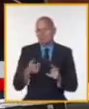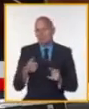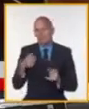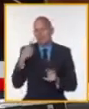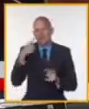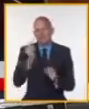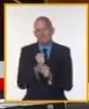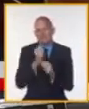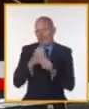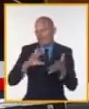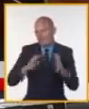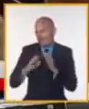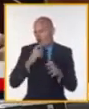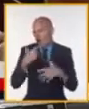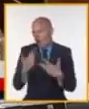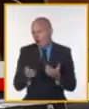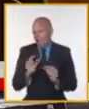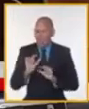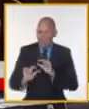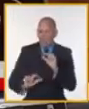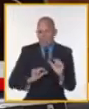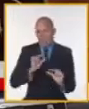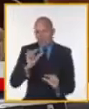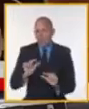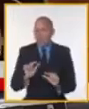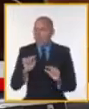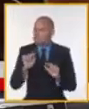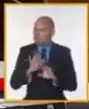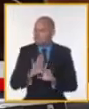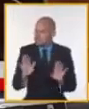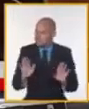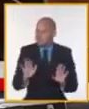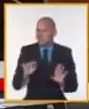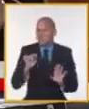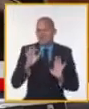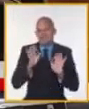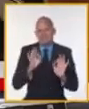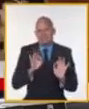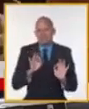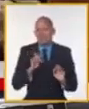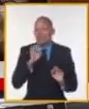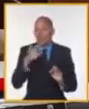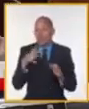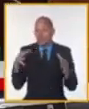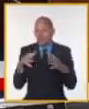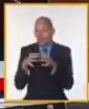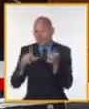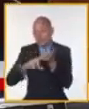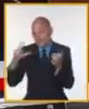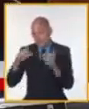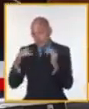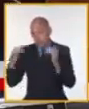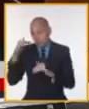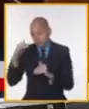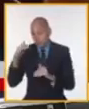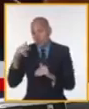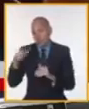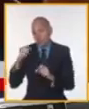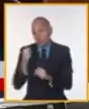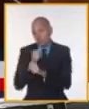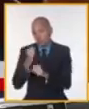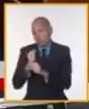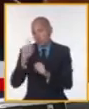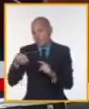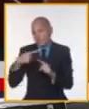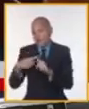ido hilvanando, no solamente con la presentación al secretariado, al Buró Político, sino que luego hay elementos que van al Comité Ejecutivo del Consejo de